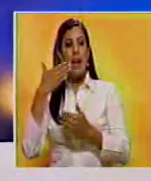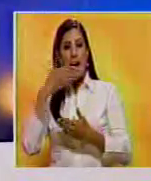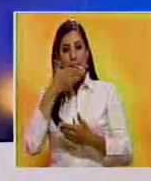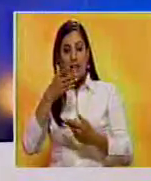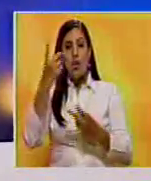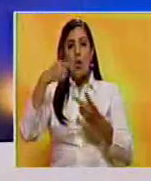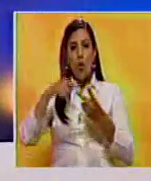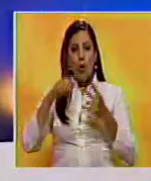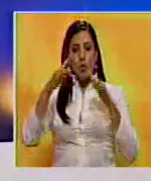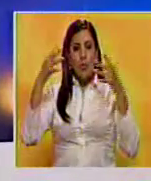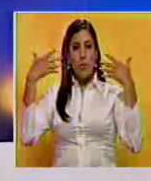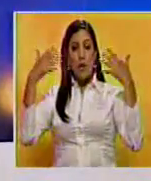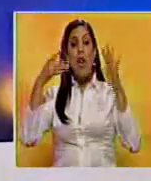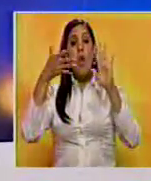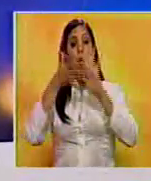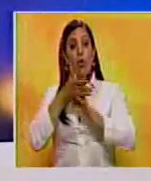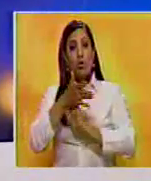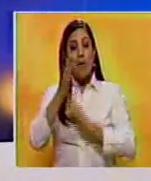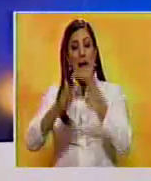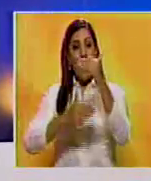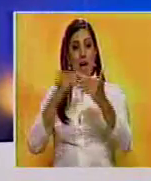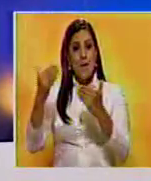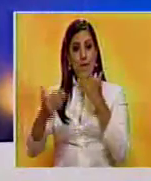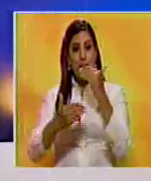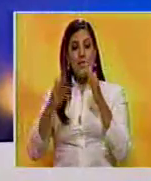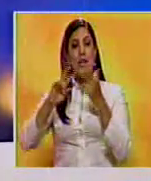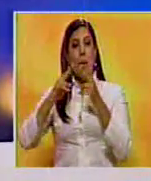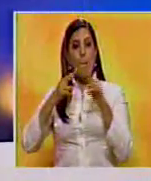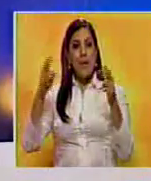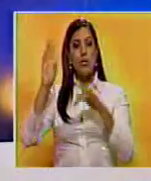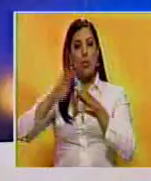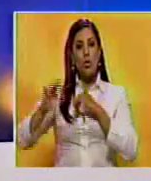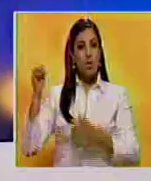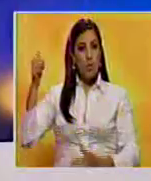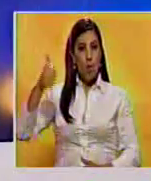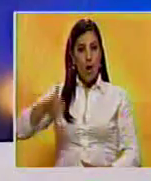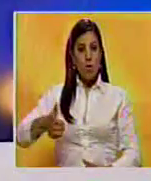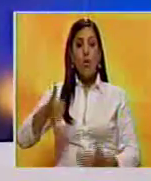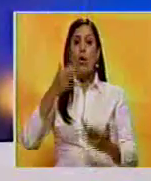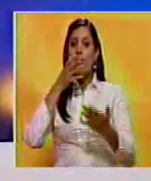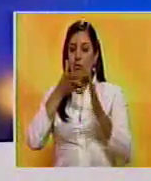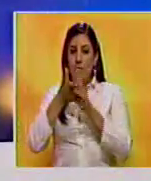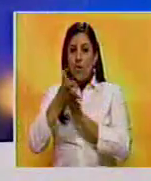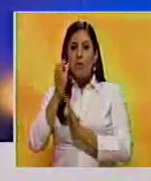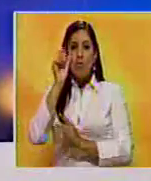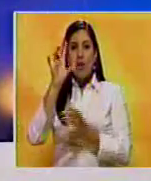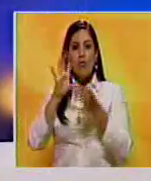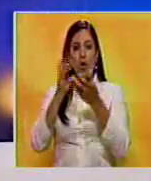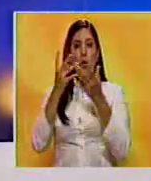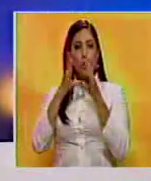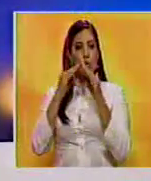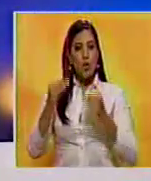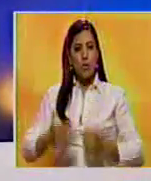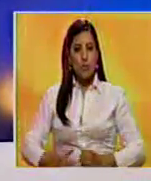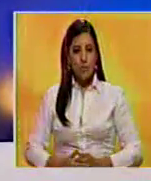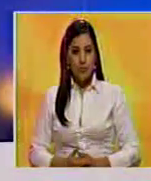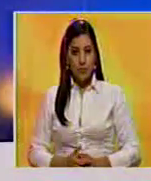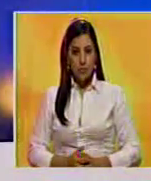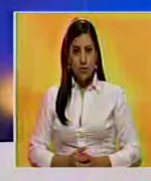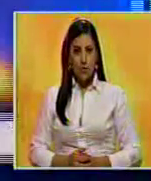Cartagena, todas a propósito de los avances de la paz que ha tenido la región en los últimos años. Nuestra aliada Dora Glotman nos tiene los